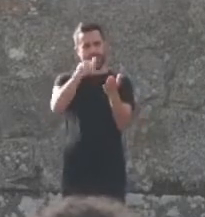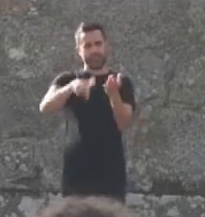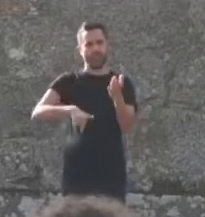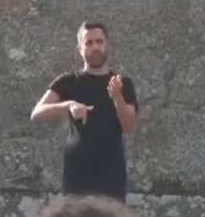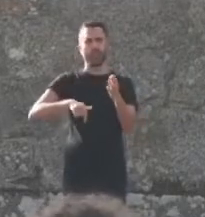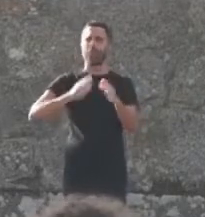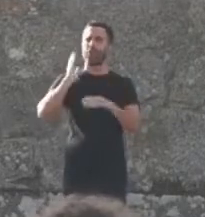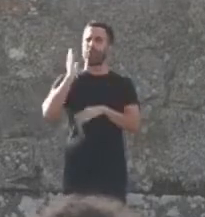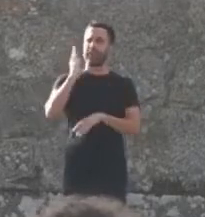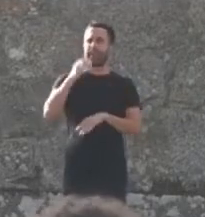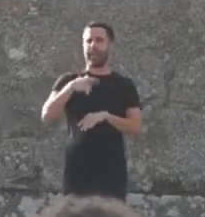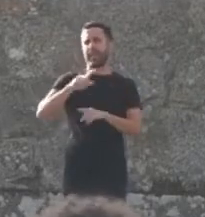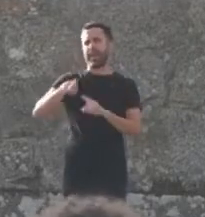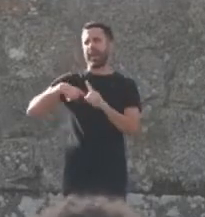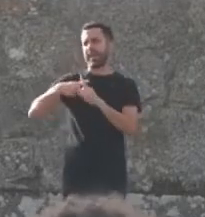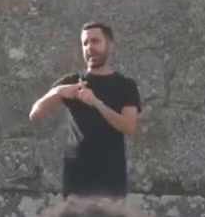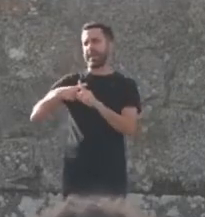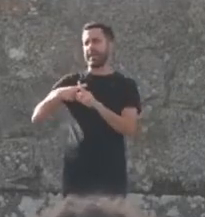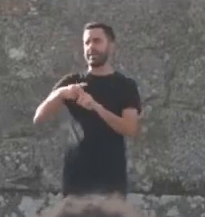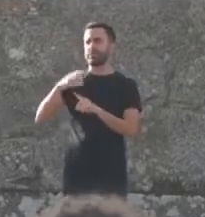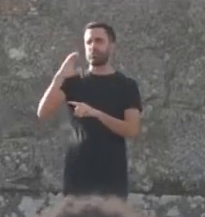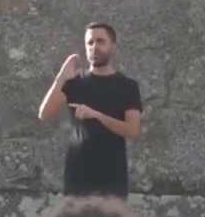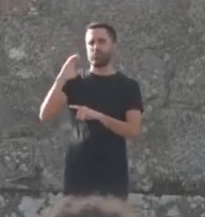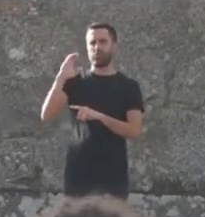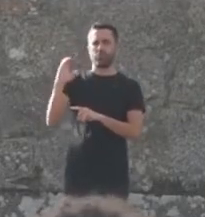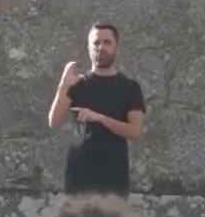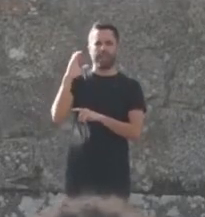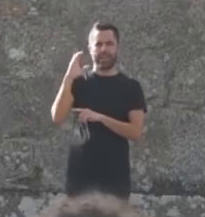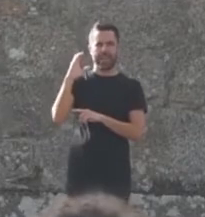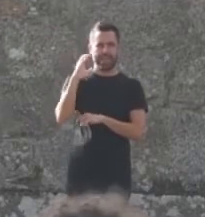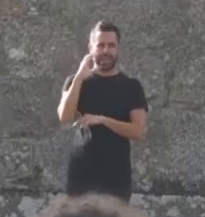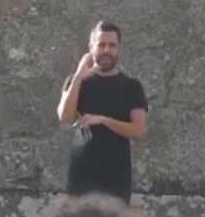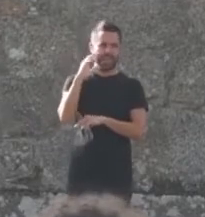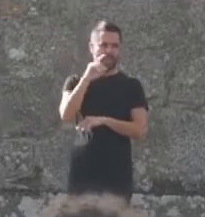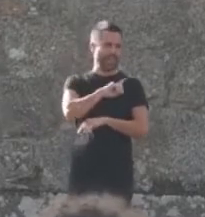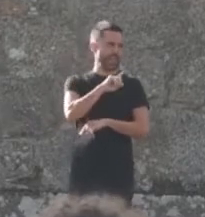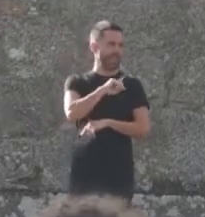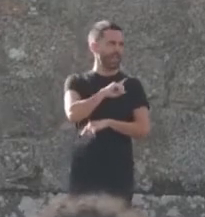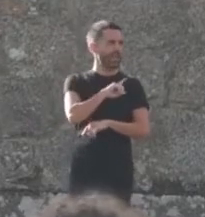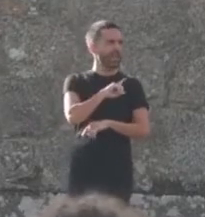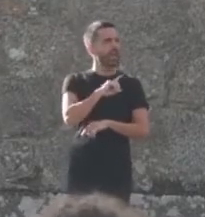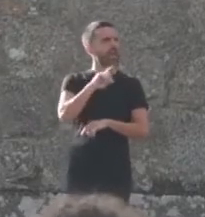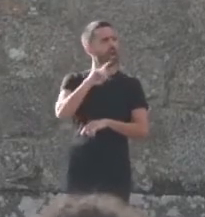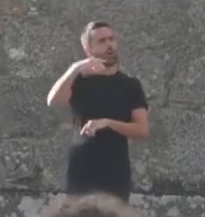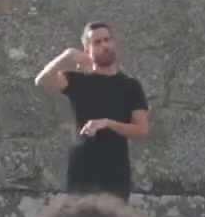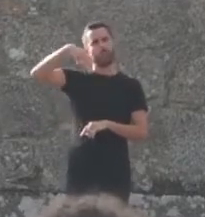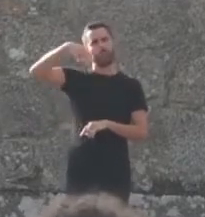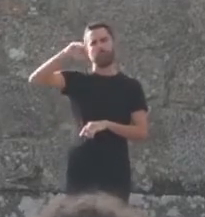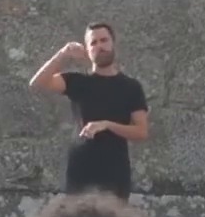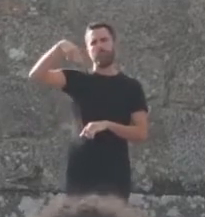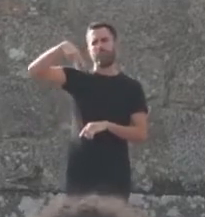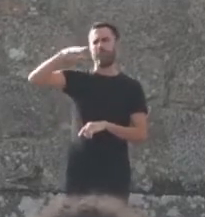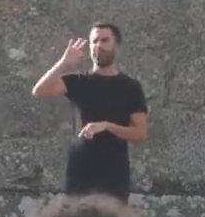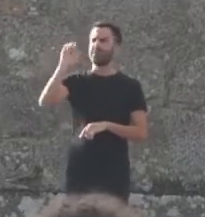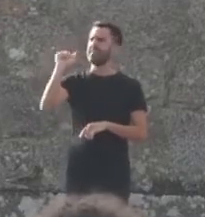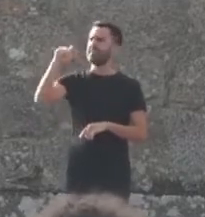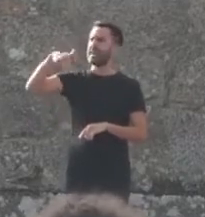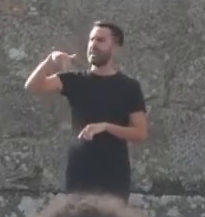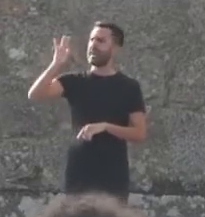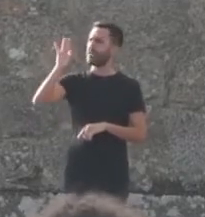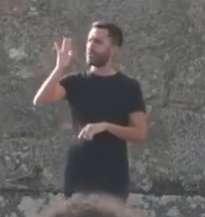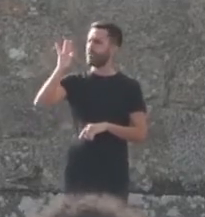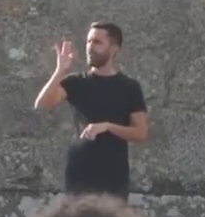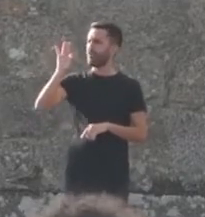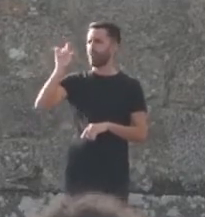excoronel, o excoronel Orlando Montano, do Salvador, polo